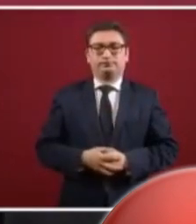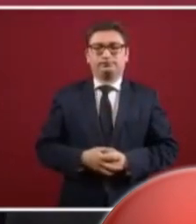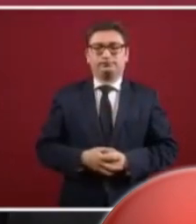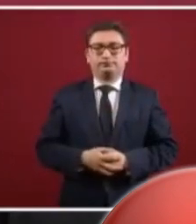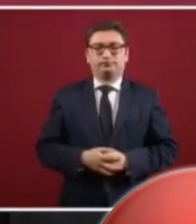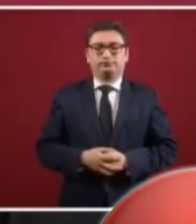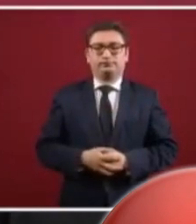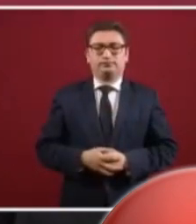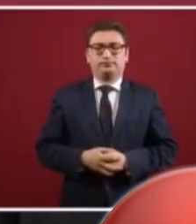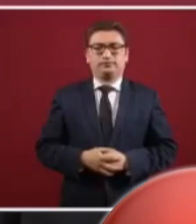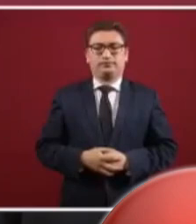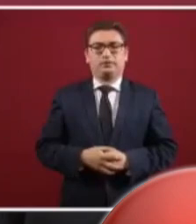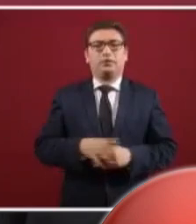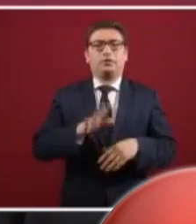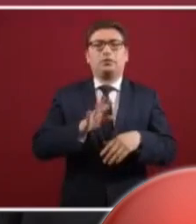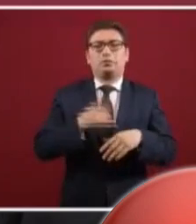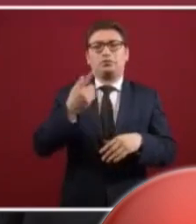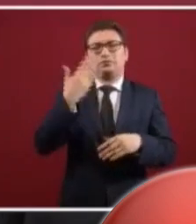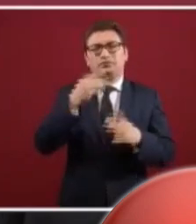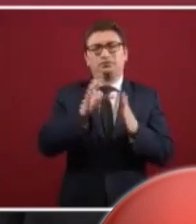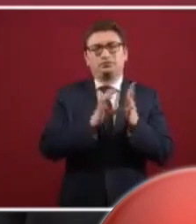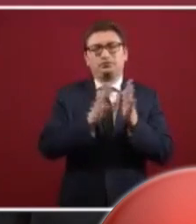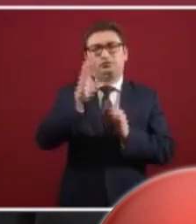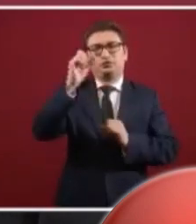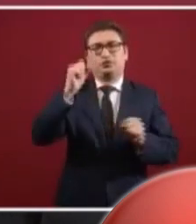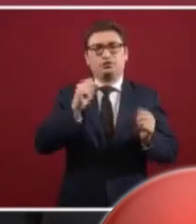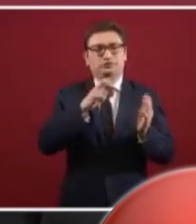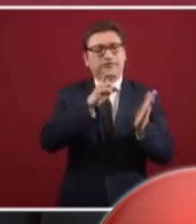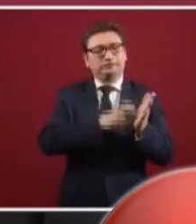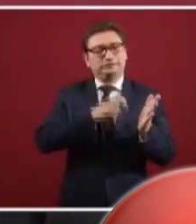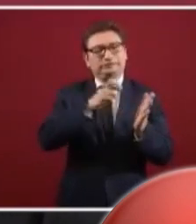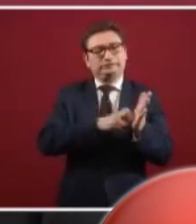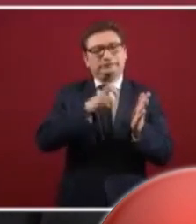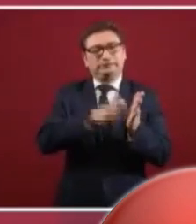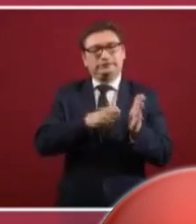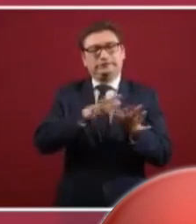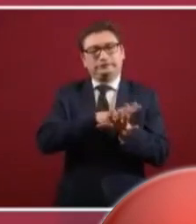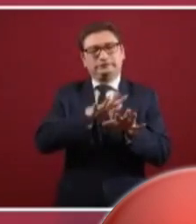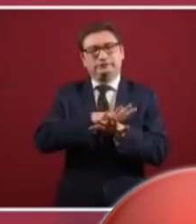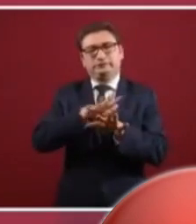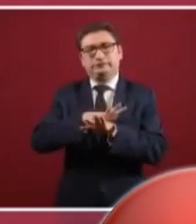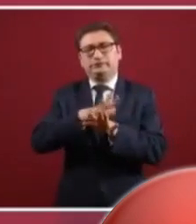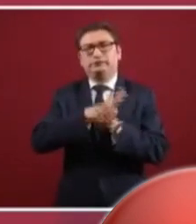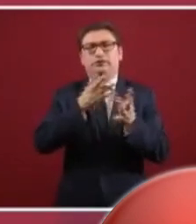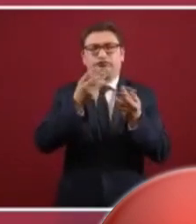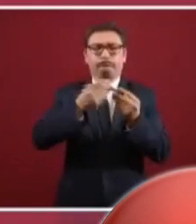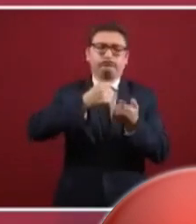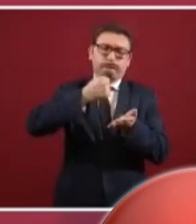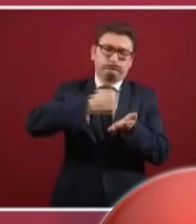con todas las reformas constitucionales que se han aprobado.